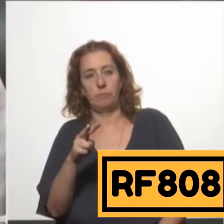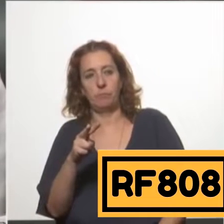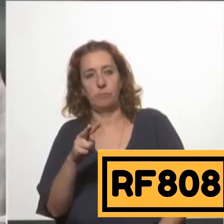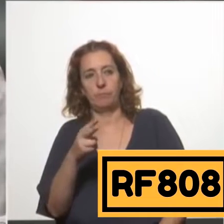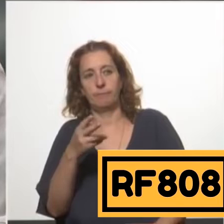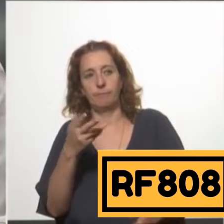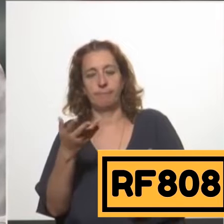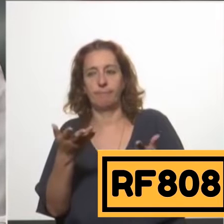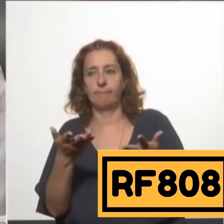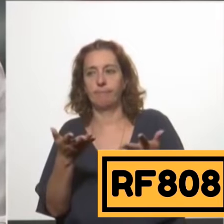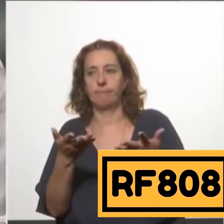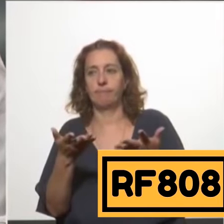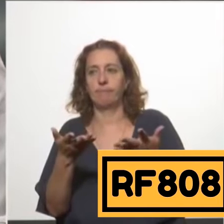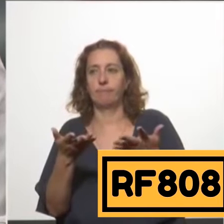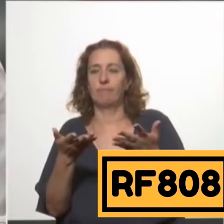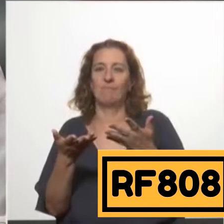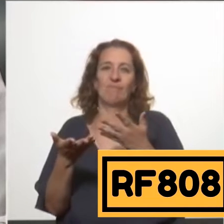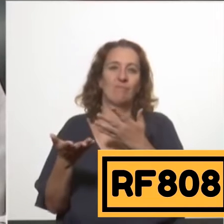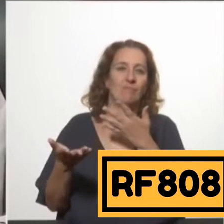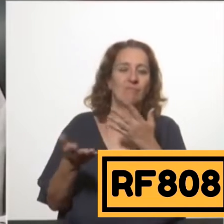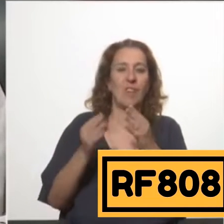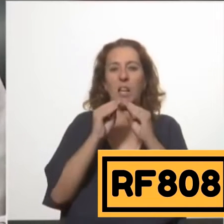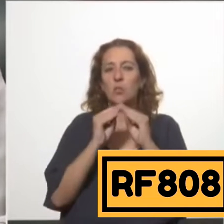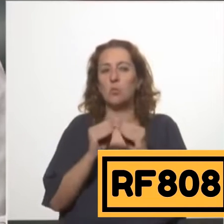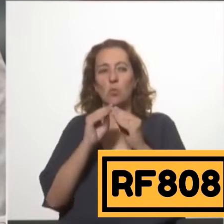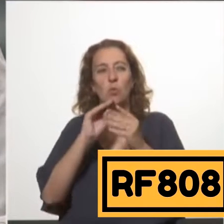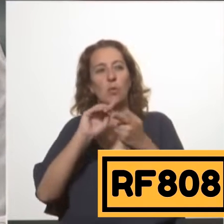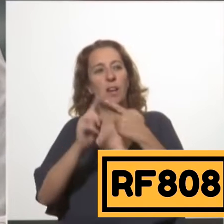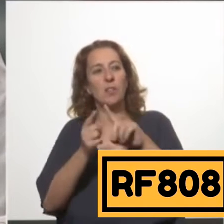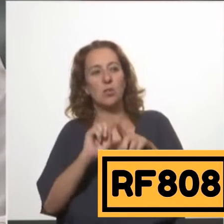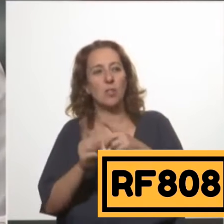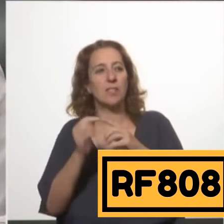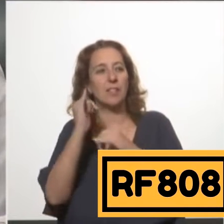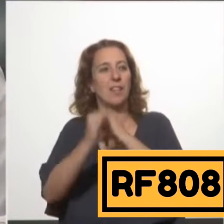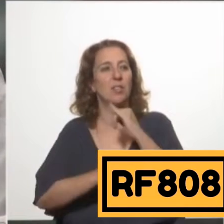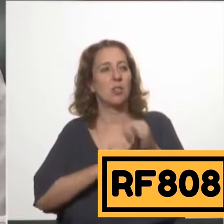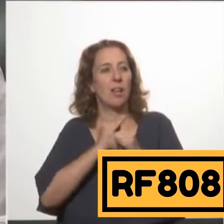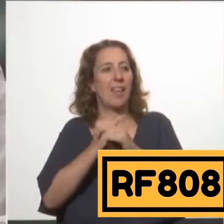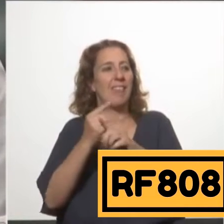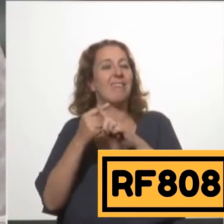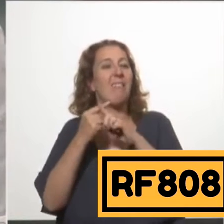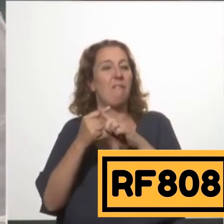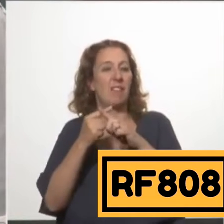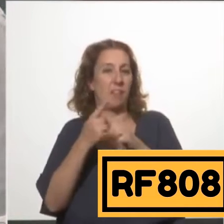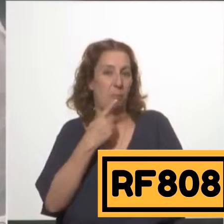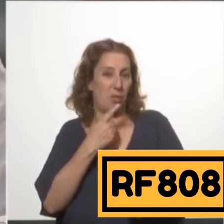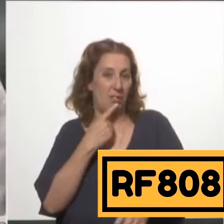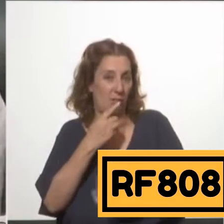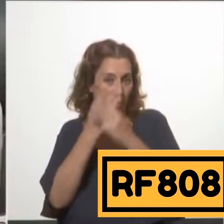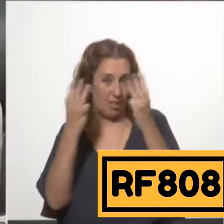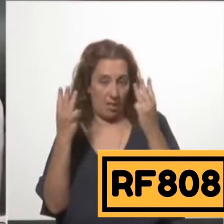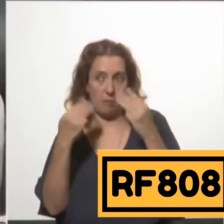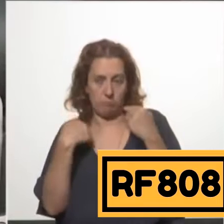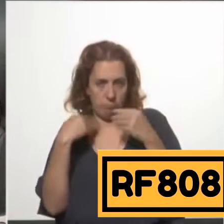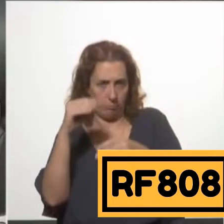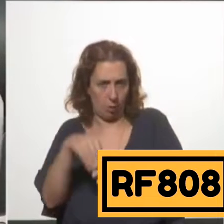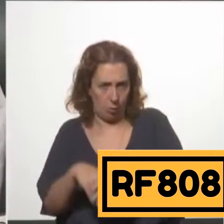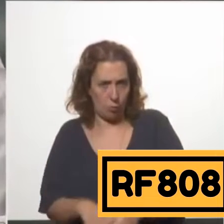por lo menos maniquea, de los asuntos de las relaciones internacionales, en el debate político, digo, en general, ¿no? Y me